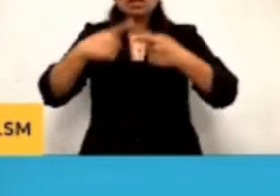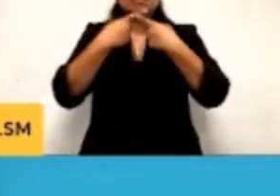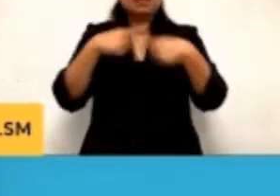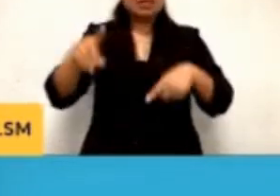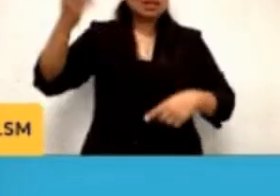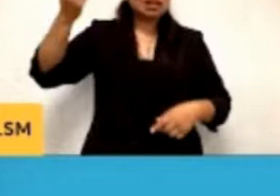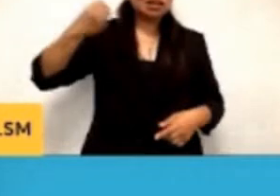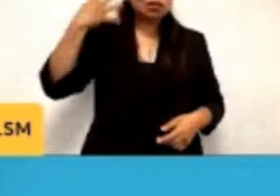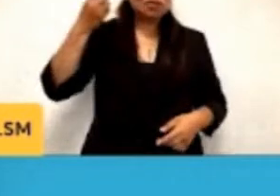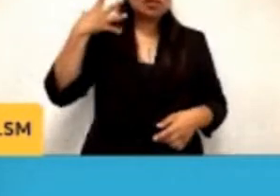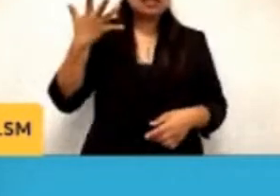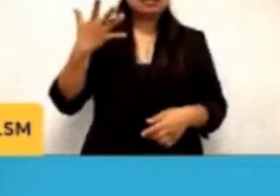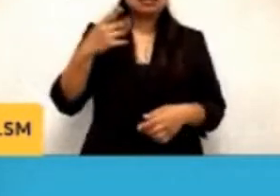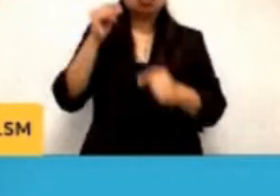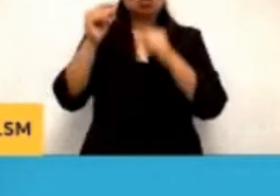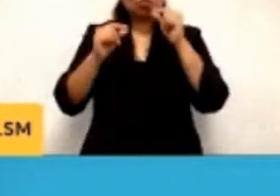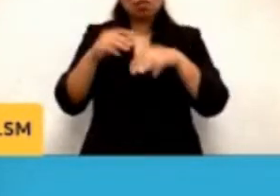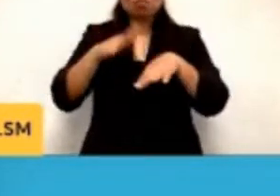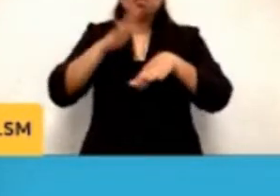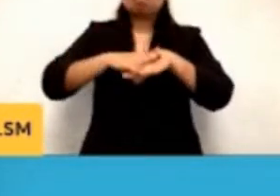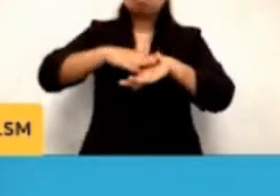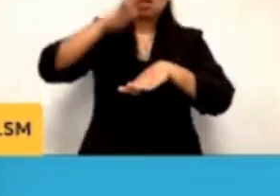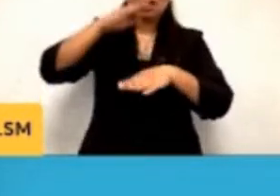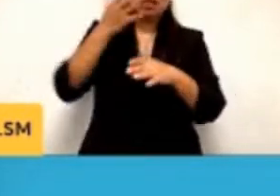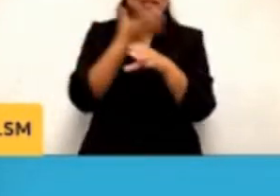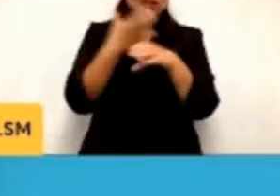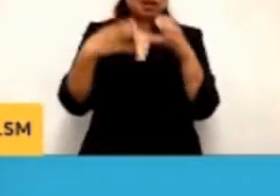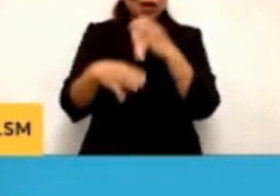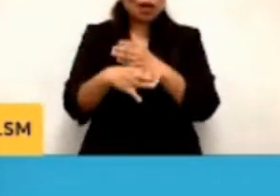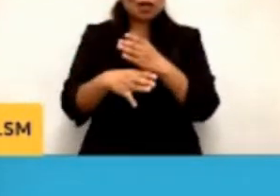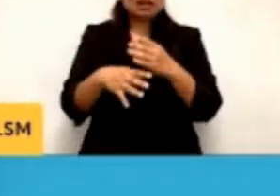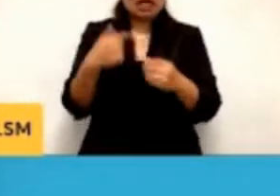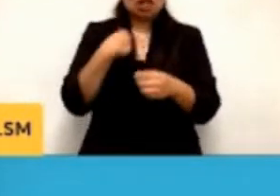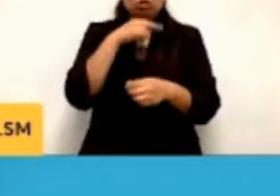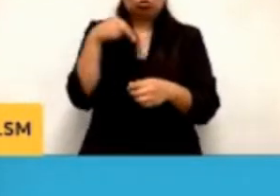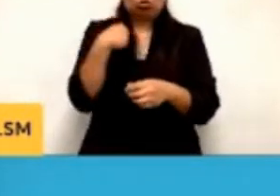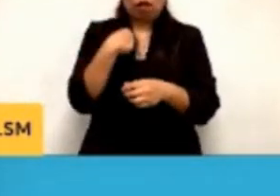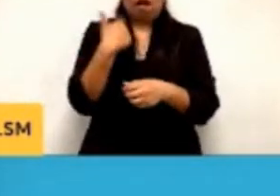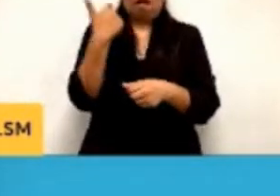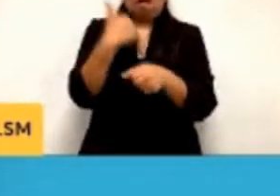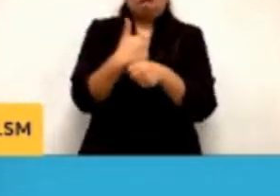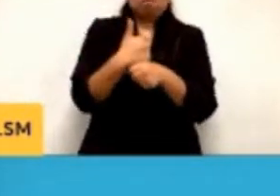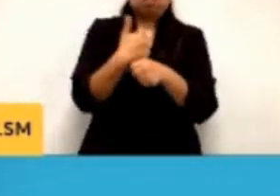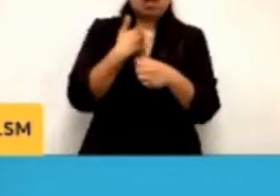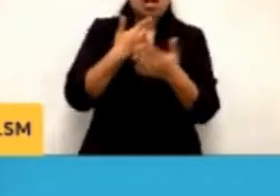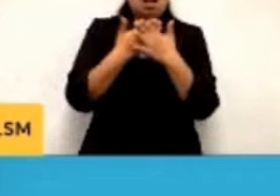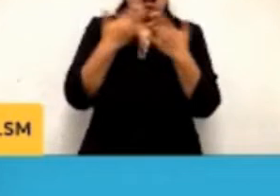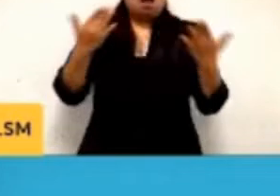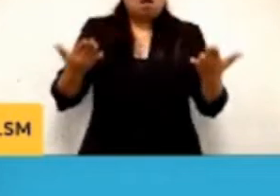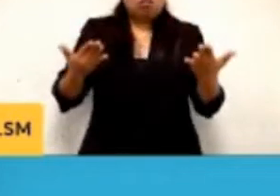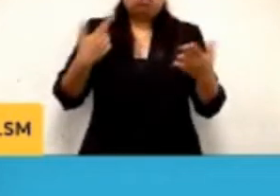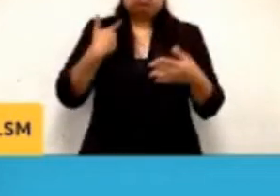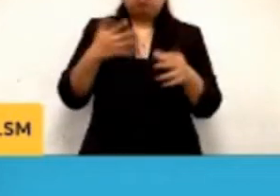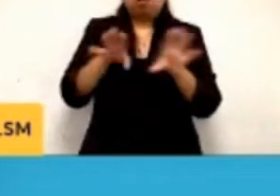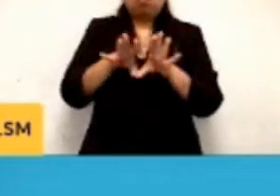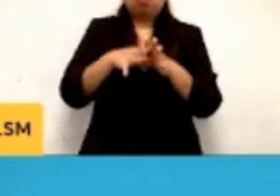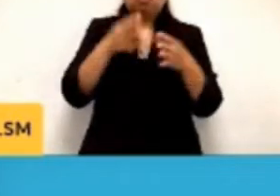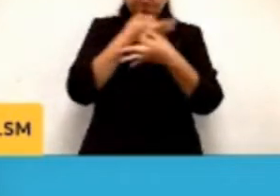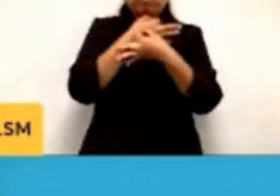nuestro propósito se incrementó tanto que tuvimos que encontrar otras maneras de llevarlo a la práctica y